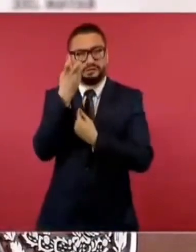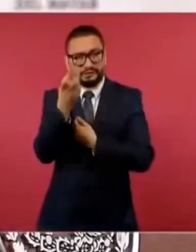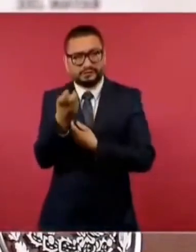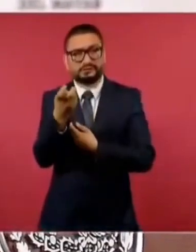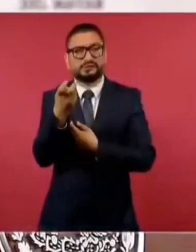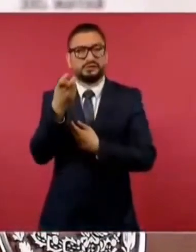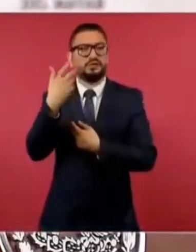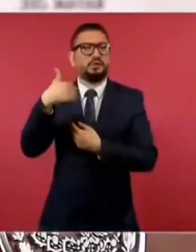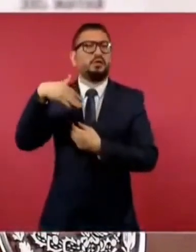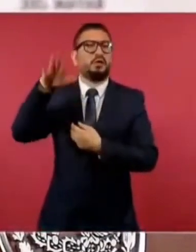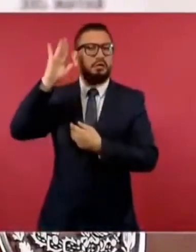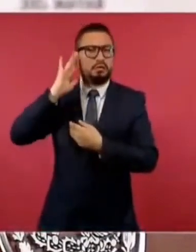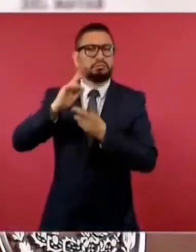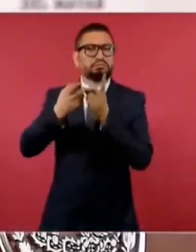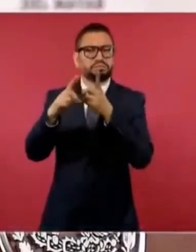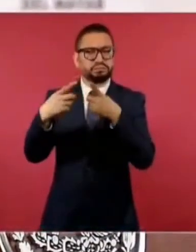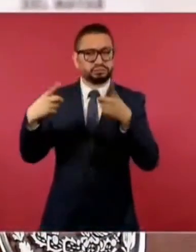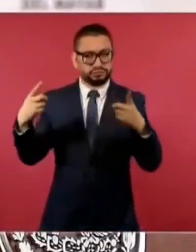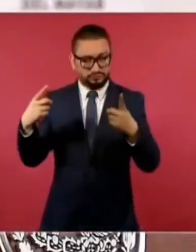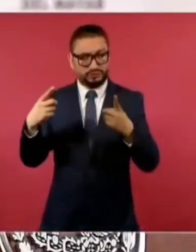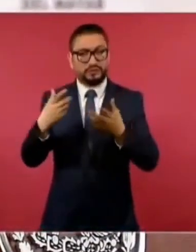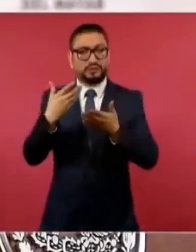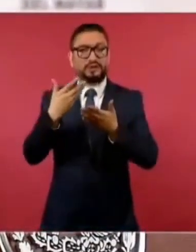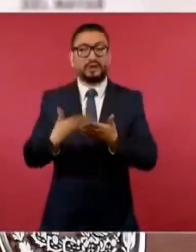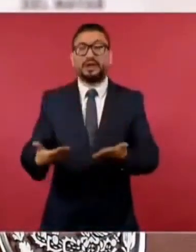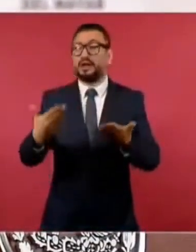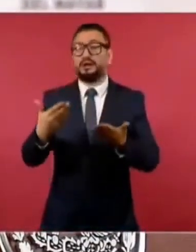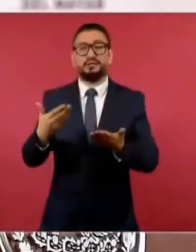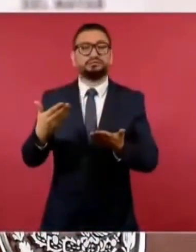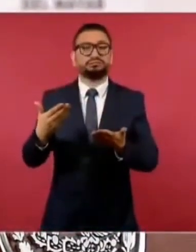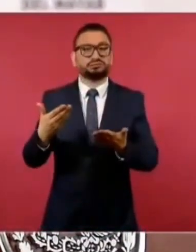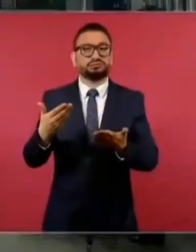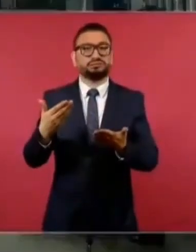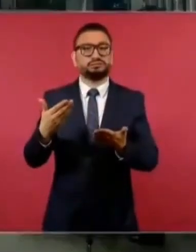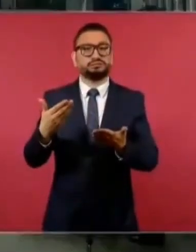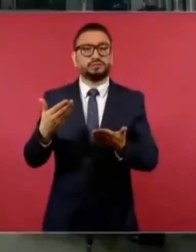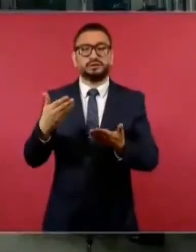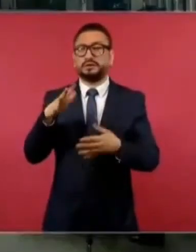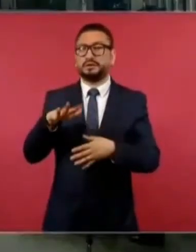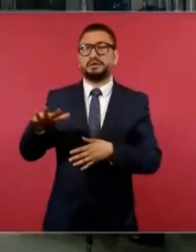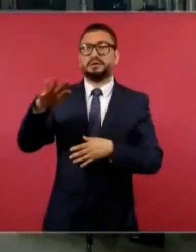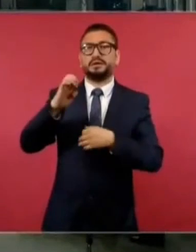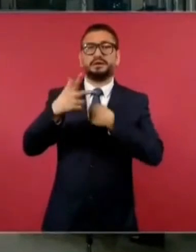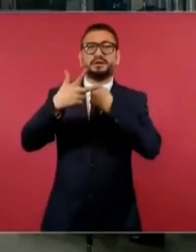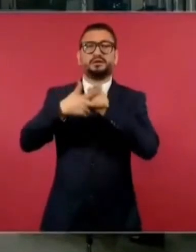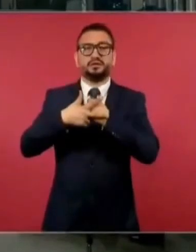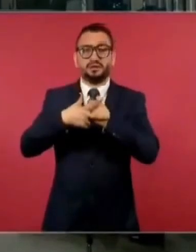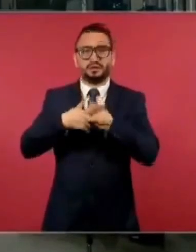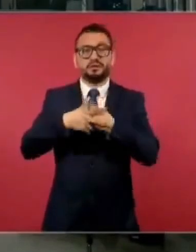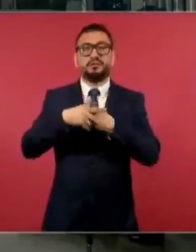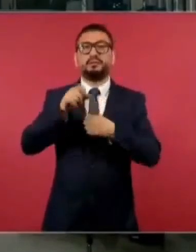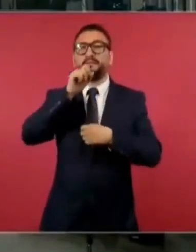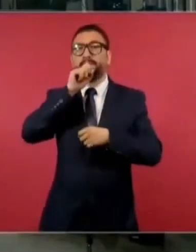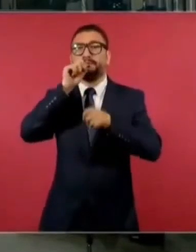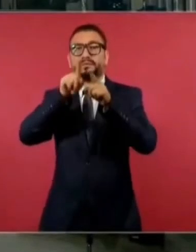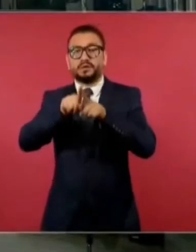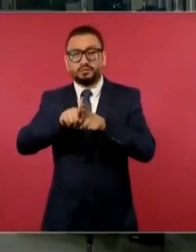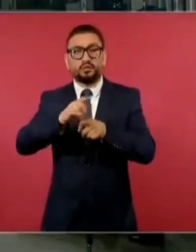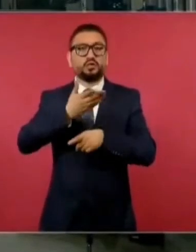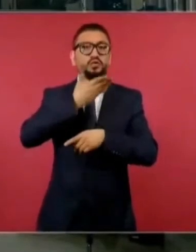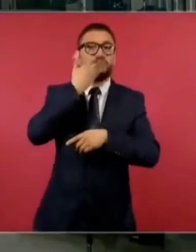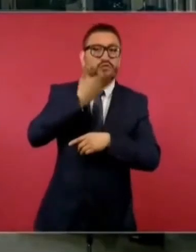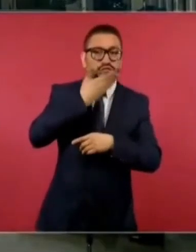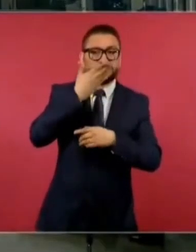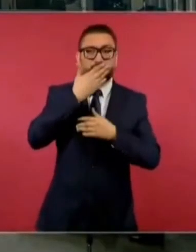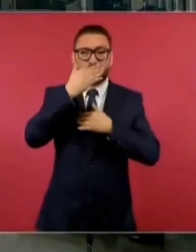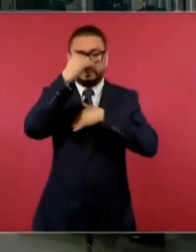en su desarrollo. Y en los últimos tiempos empezaron con las políticas neoliberales de